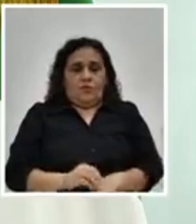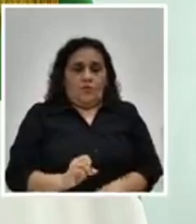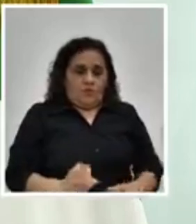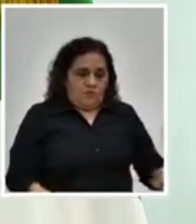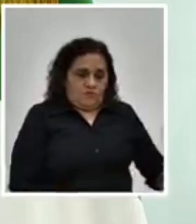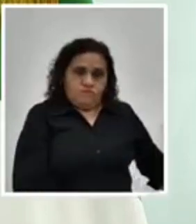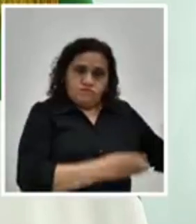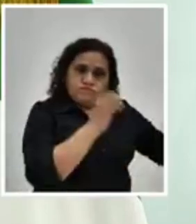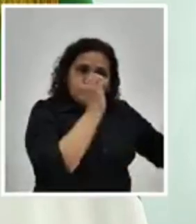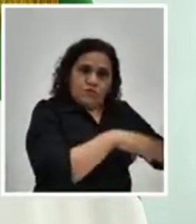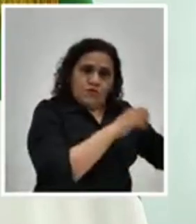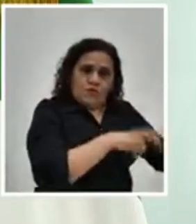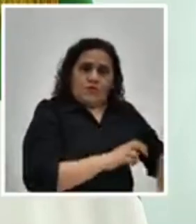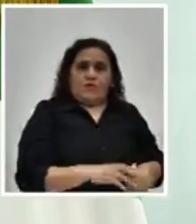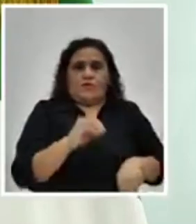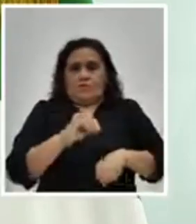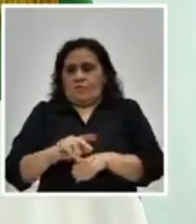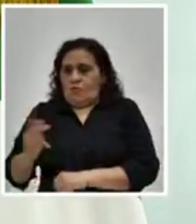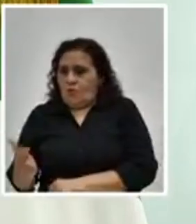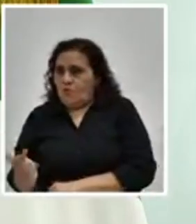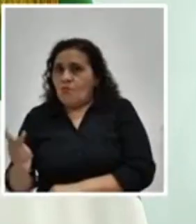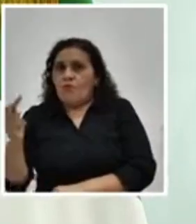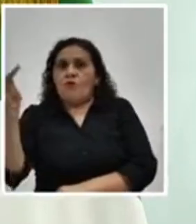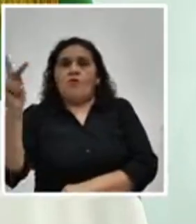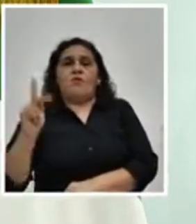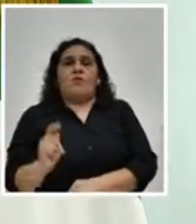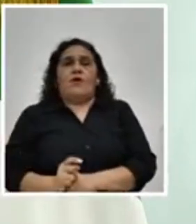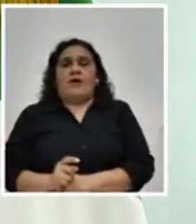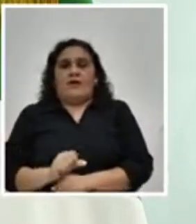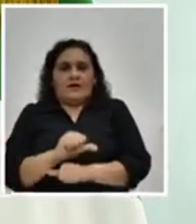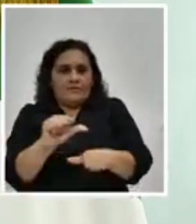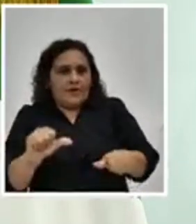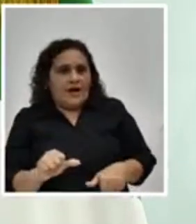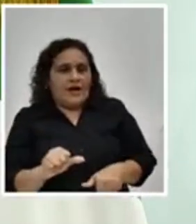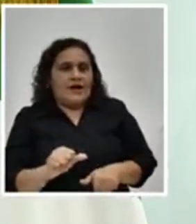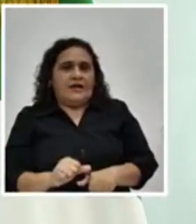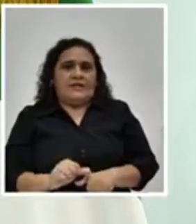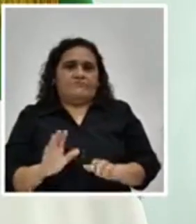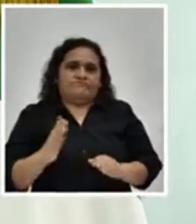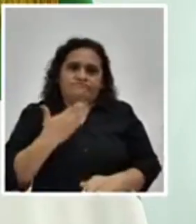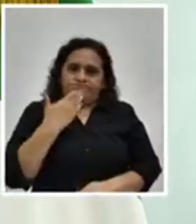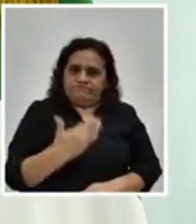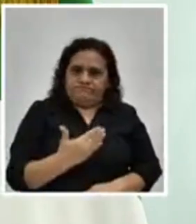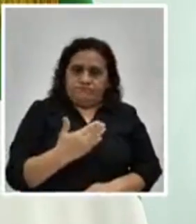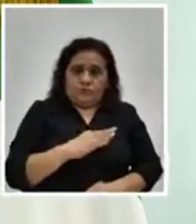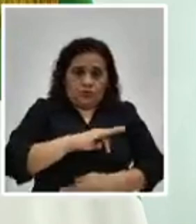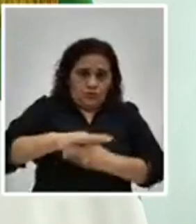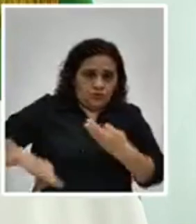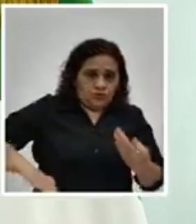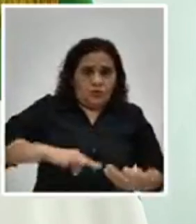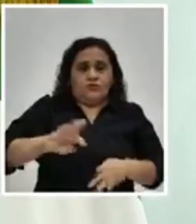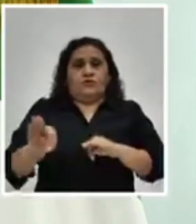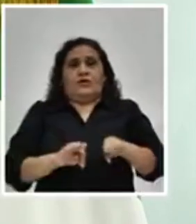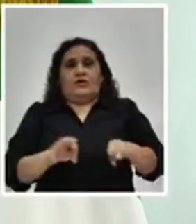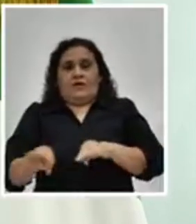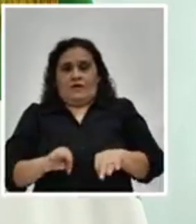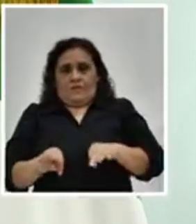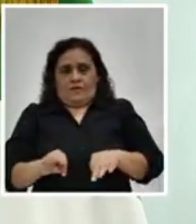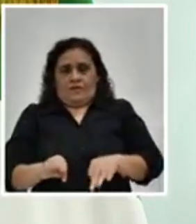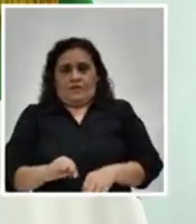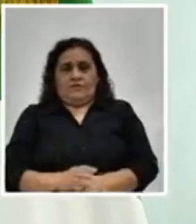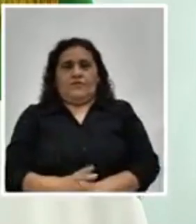perimetrales, jardineras, así como para áreas de descanso. Todos estos trabajos fueron